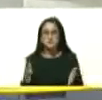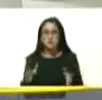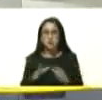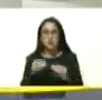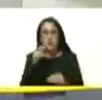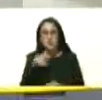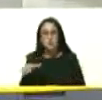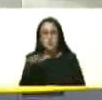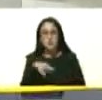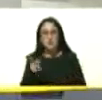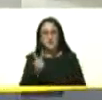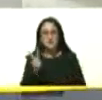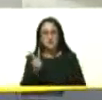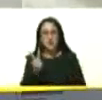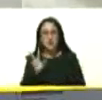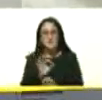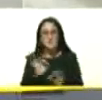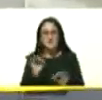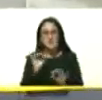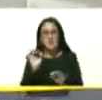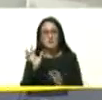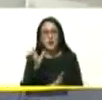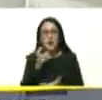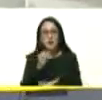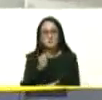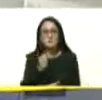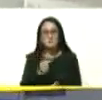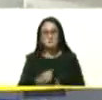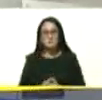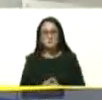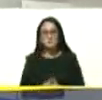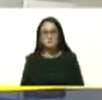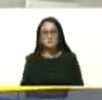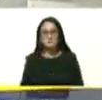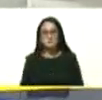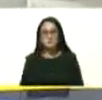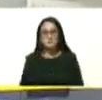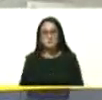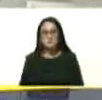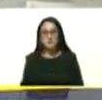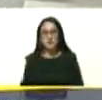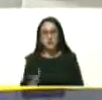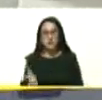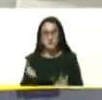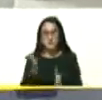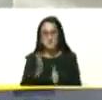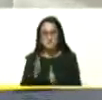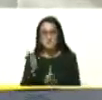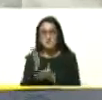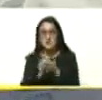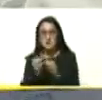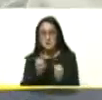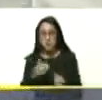pueblo de Venezuela, especialmente para los CLA. Esta, donde estamos, es parte del proceso, presidente. Mira, aquí vemos cómo el arroz, pero